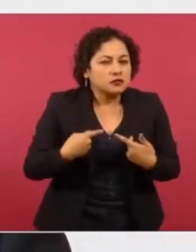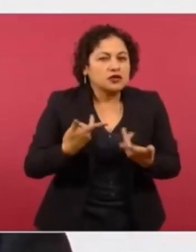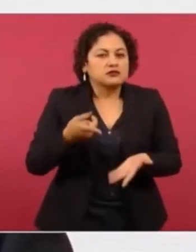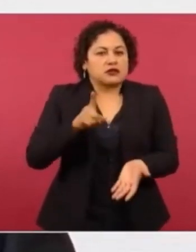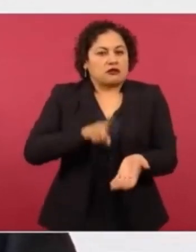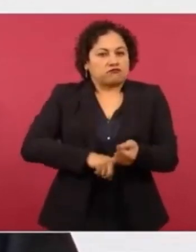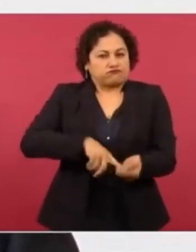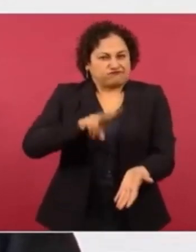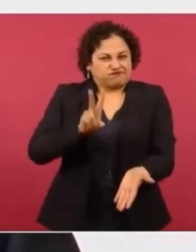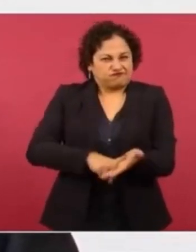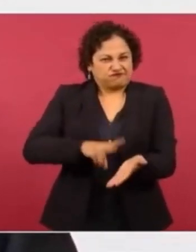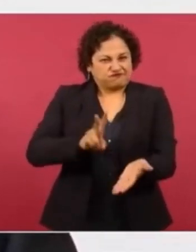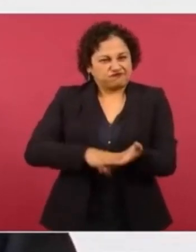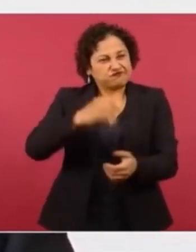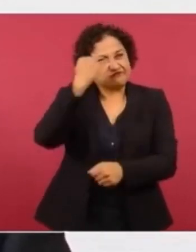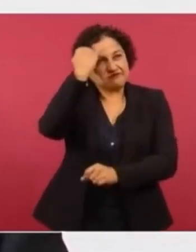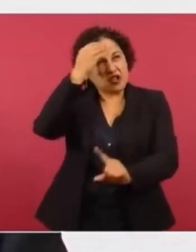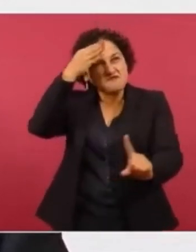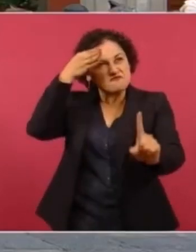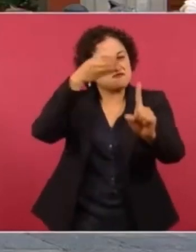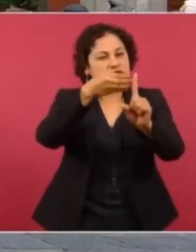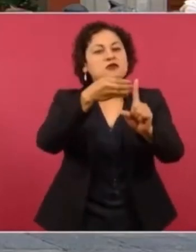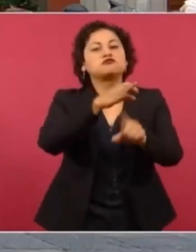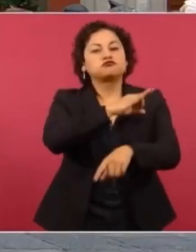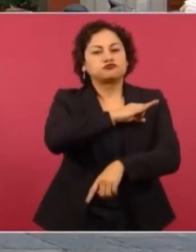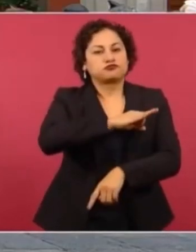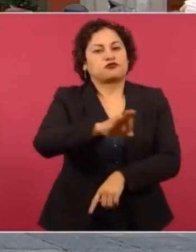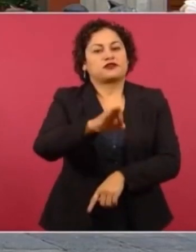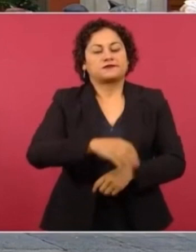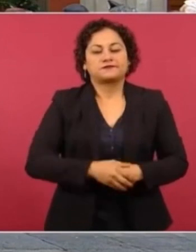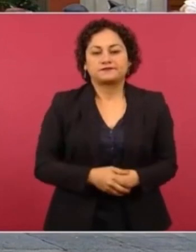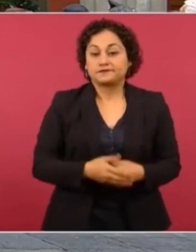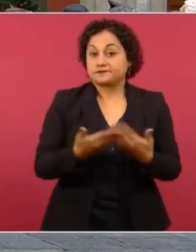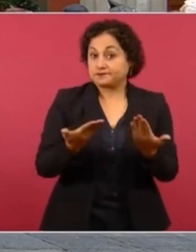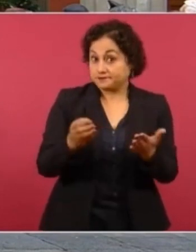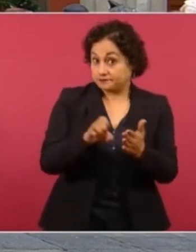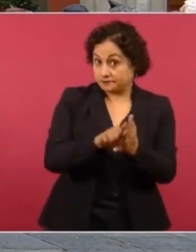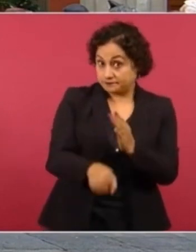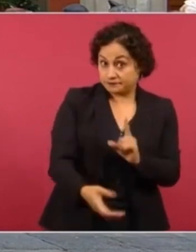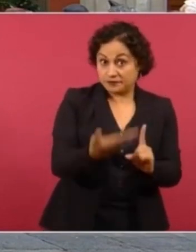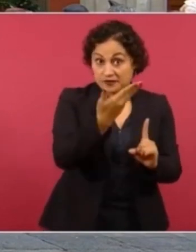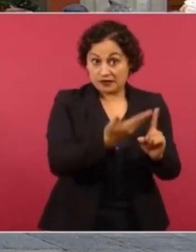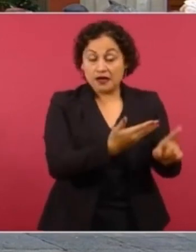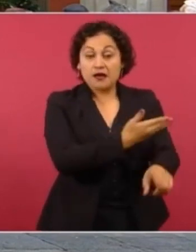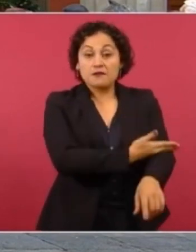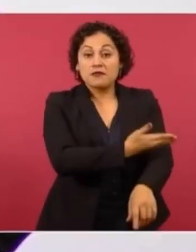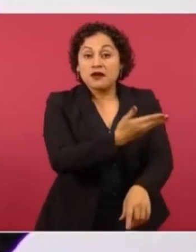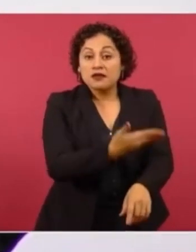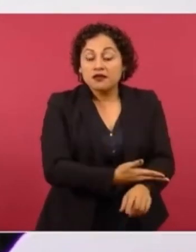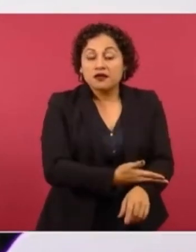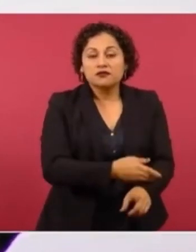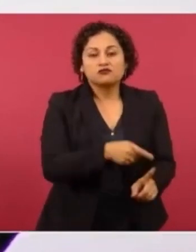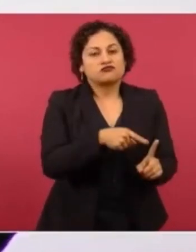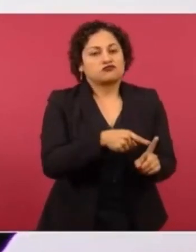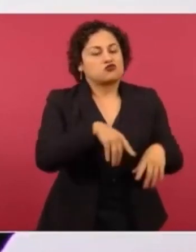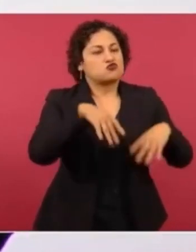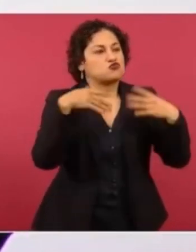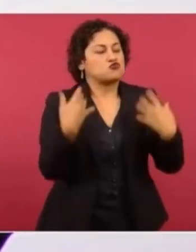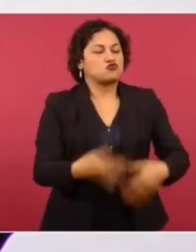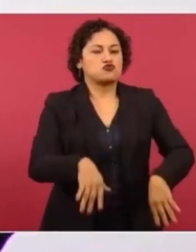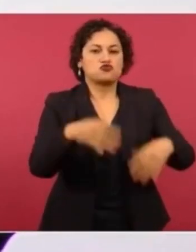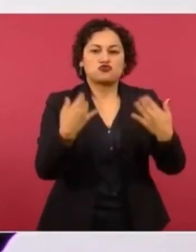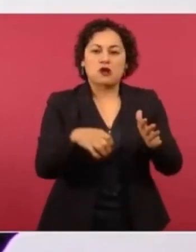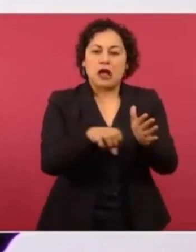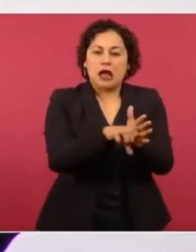y una moral sólida Madero fue un claro ejemplo de la una